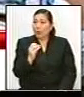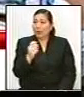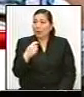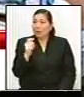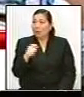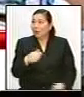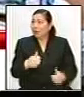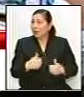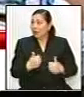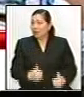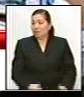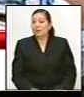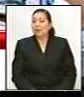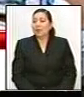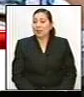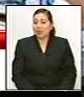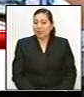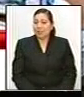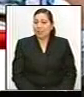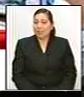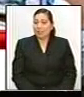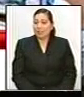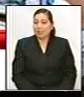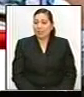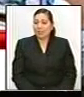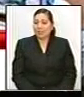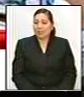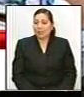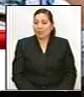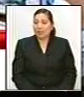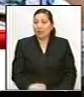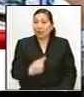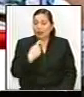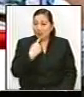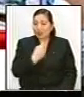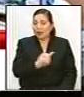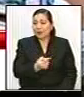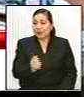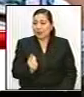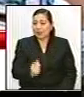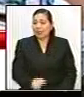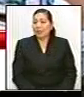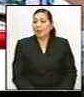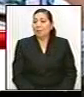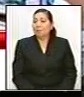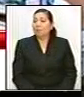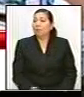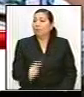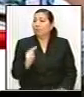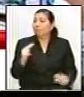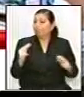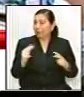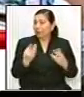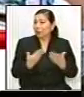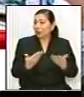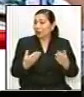40% que vive en la Ribera de los Cerros. Es decirles a ustedes, pero verles la otra